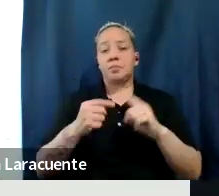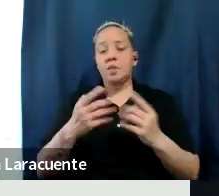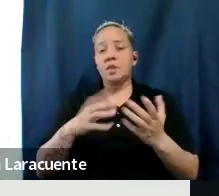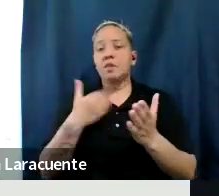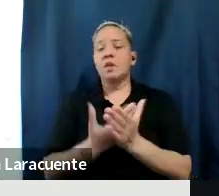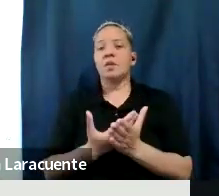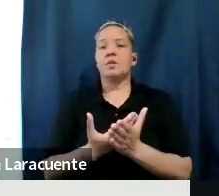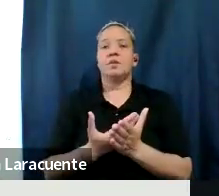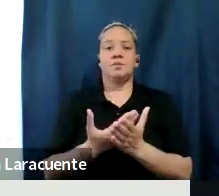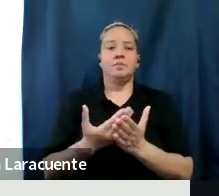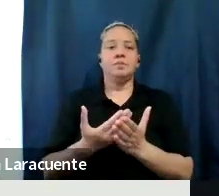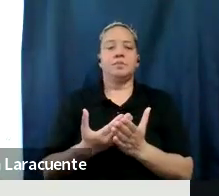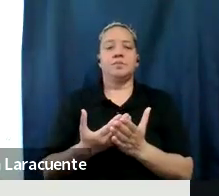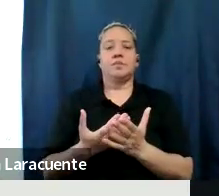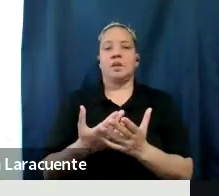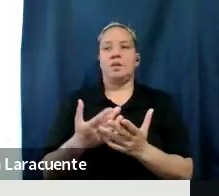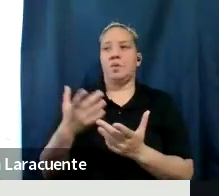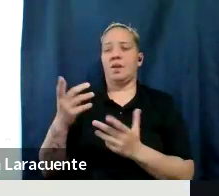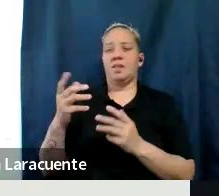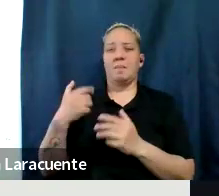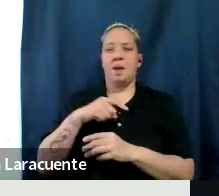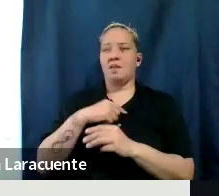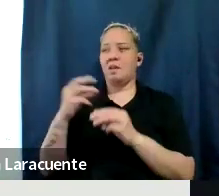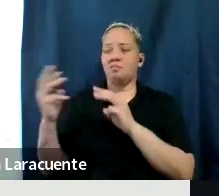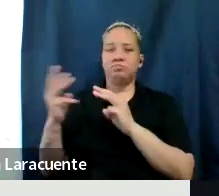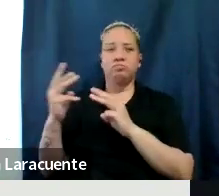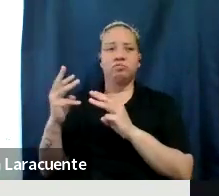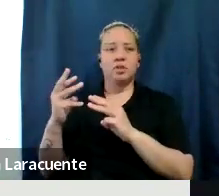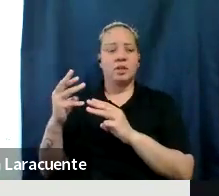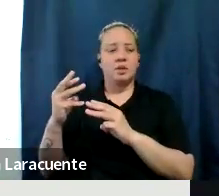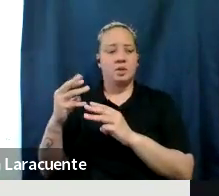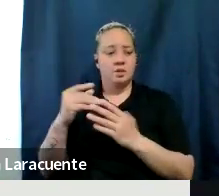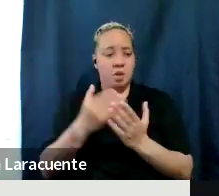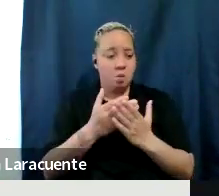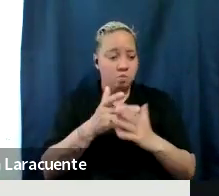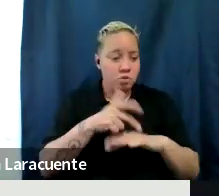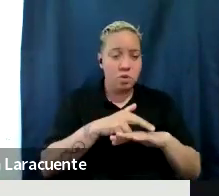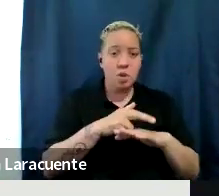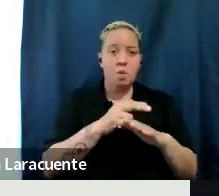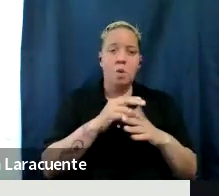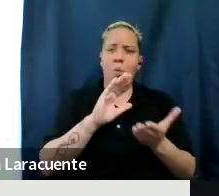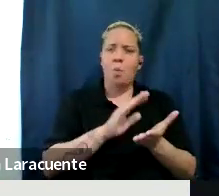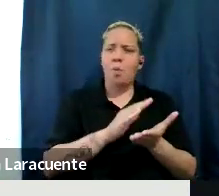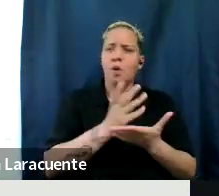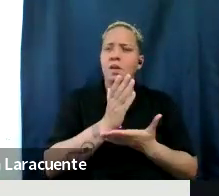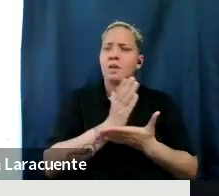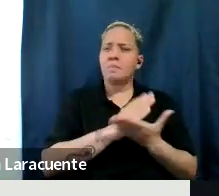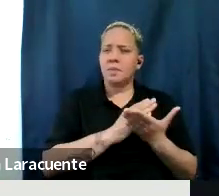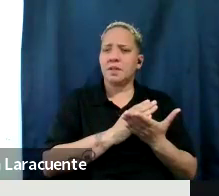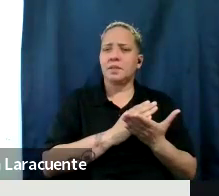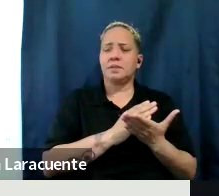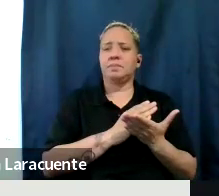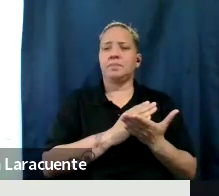España rota, de esa España en guerra, mitigó en parte, aunque sea solo en parte,